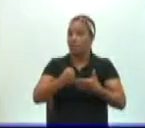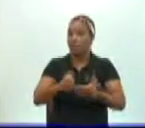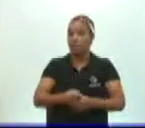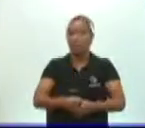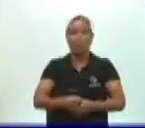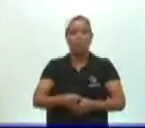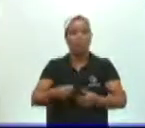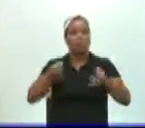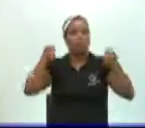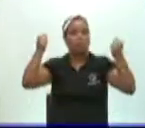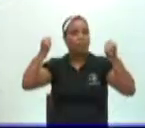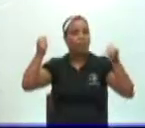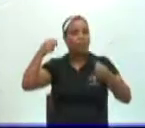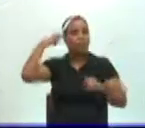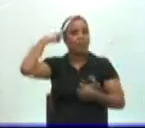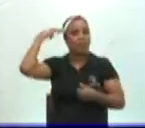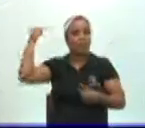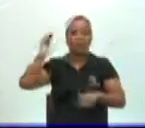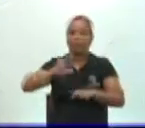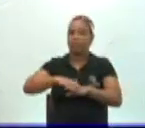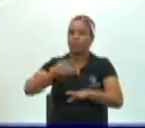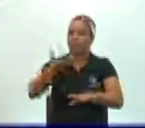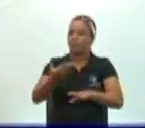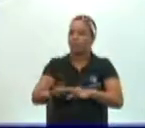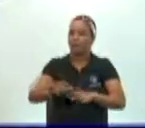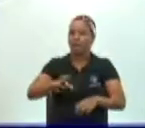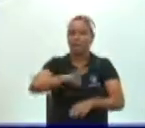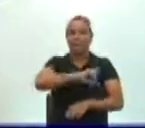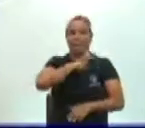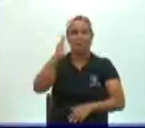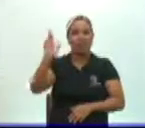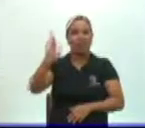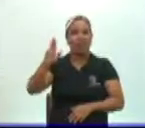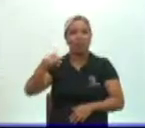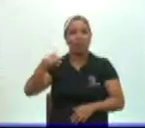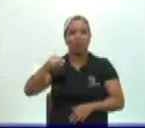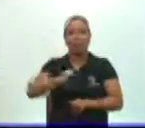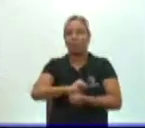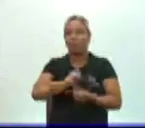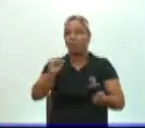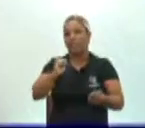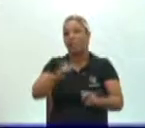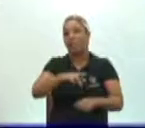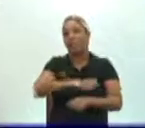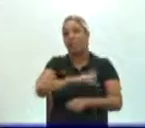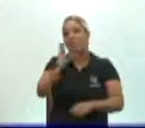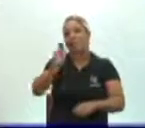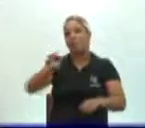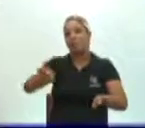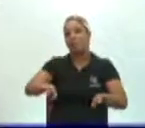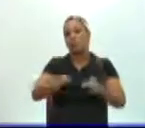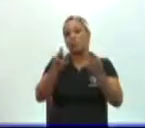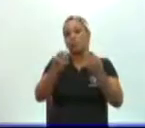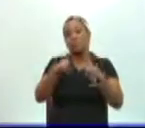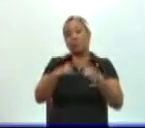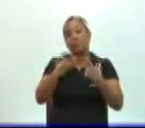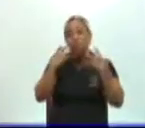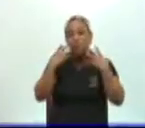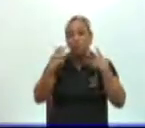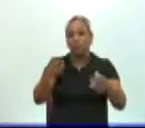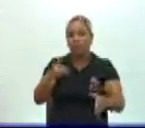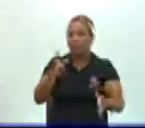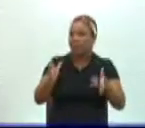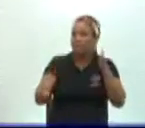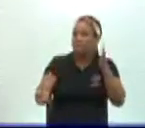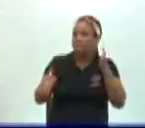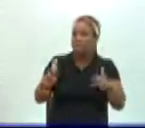Haití va a ocurrir posterior a la Revolución, a que estalle la Revolución Francesa. Por eso es importante que usted pueda establecer ese paralelismo